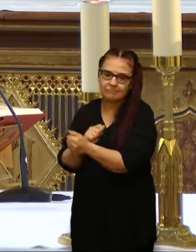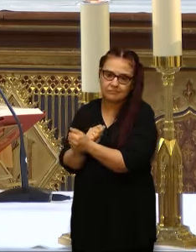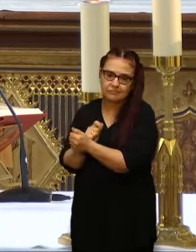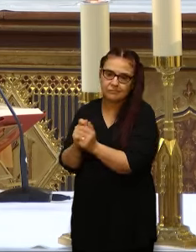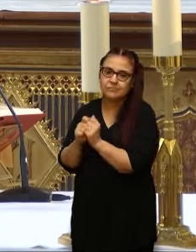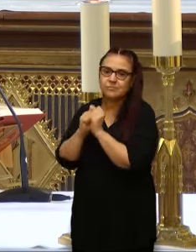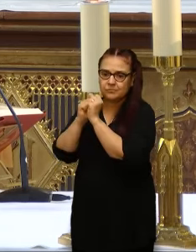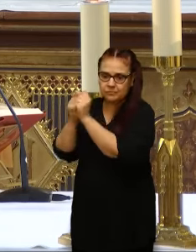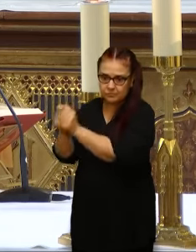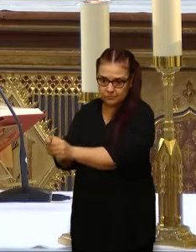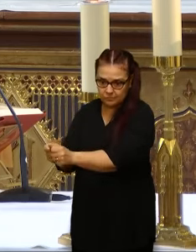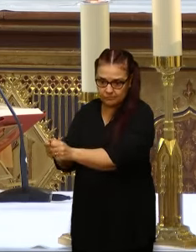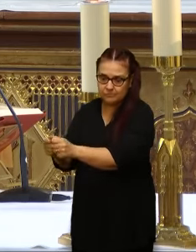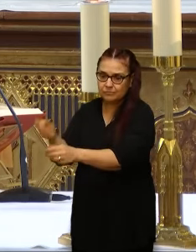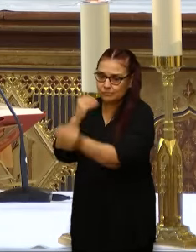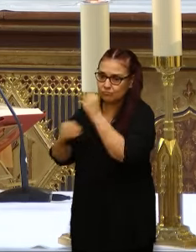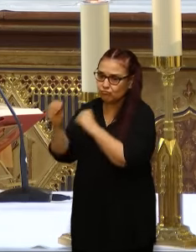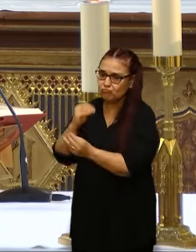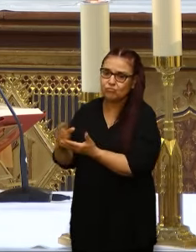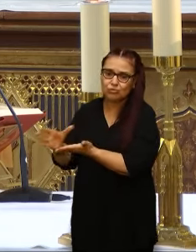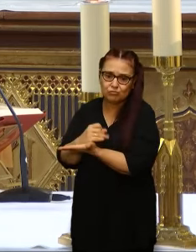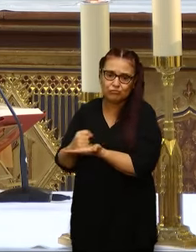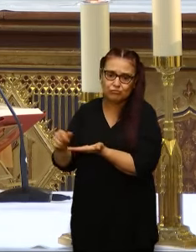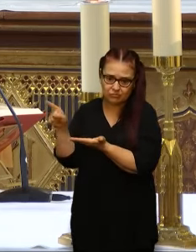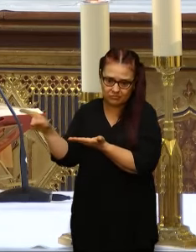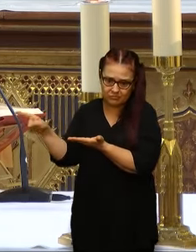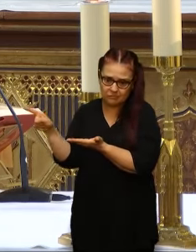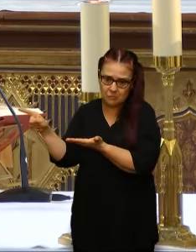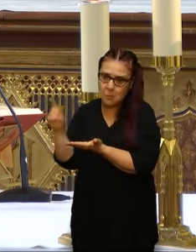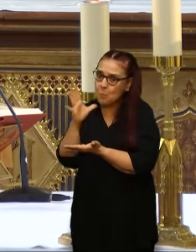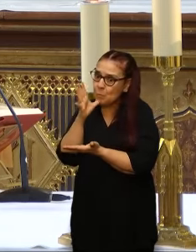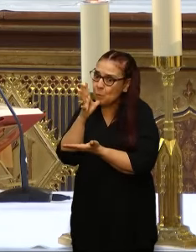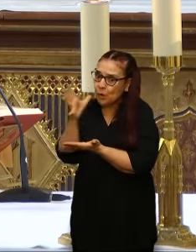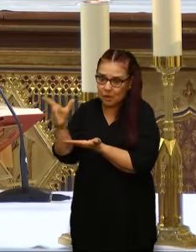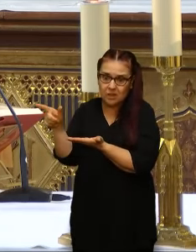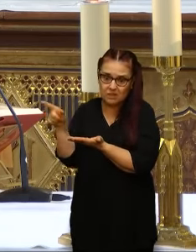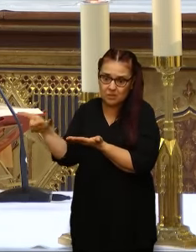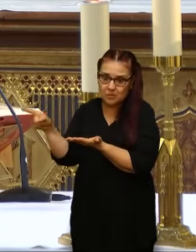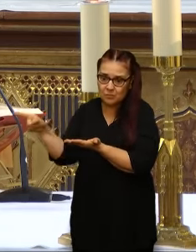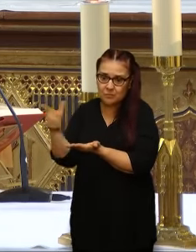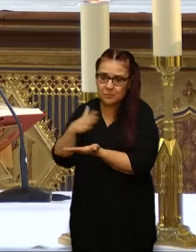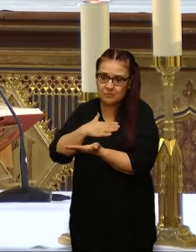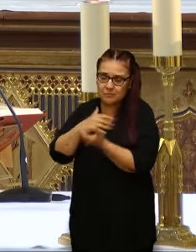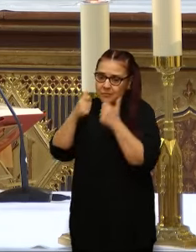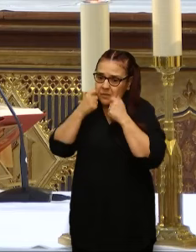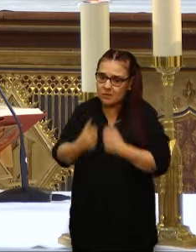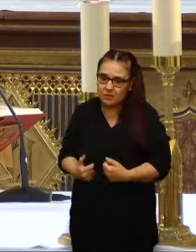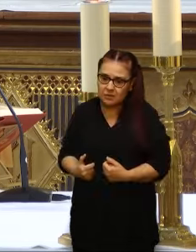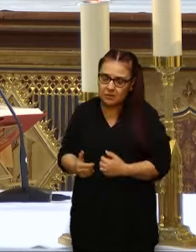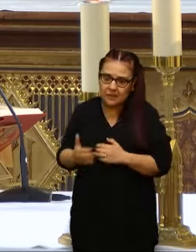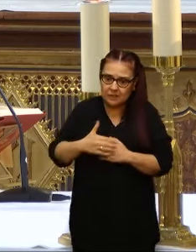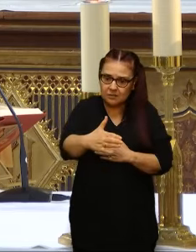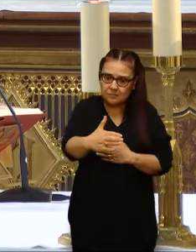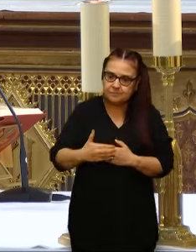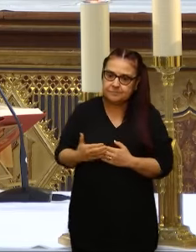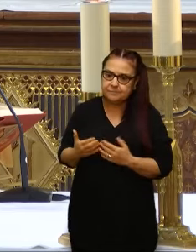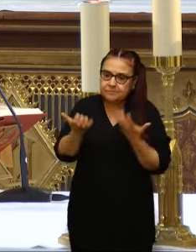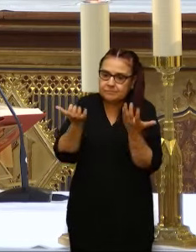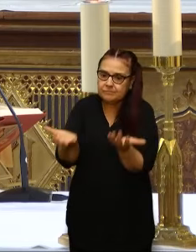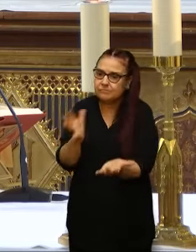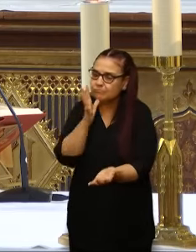diciendo: tomad y comed todos de él, porque esto es mi cuerpo, que